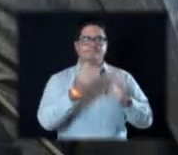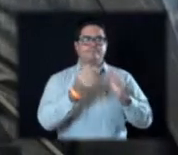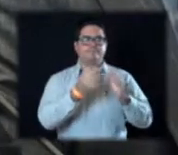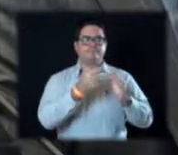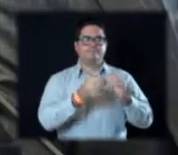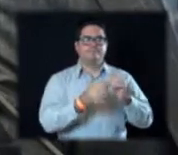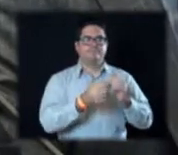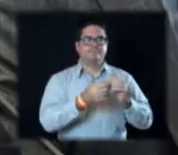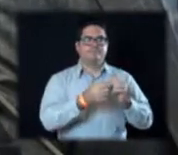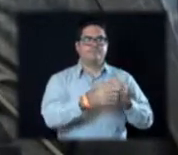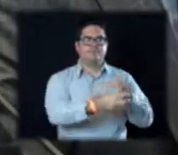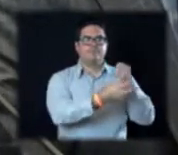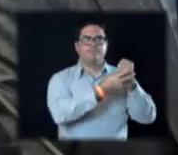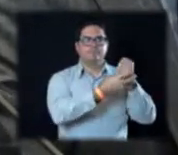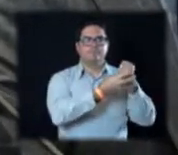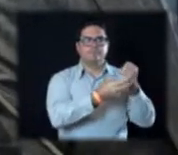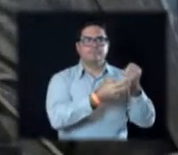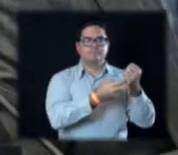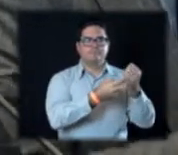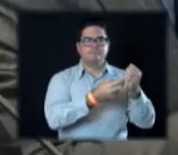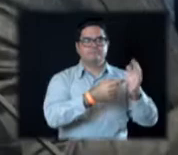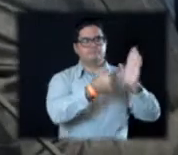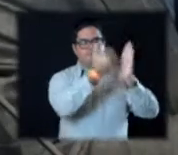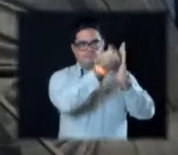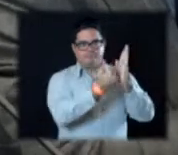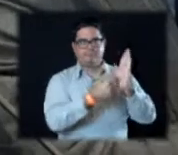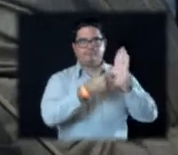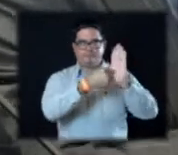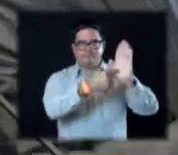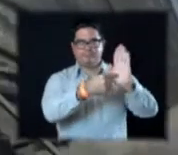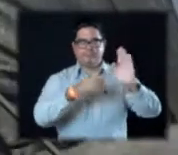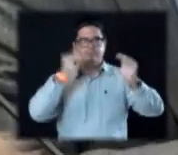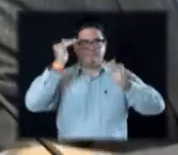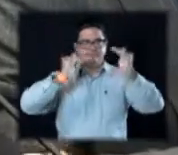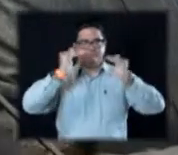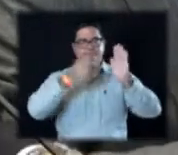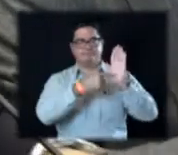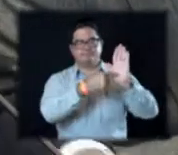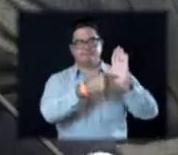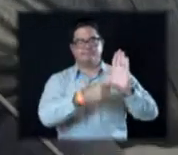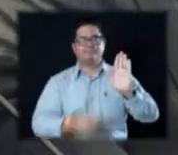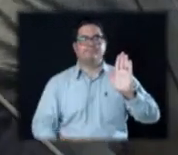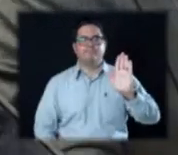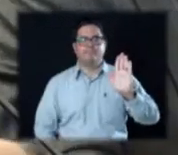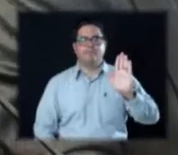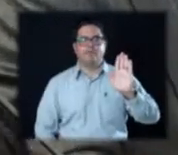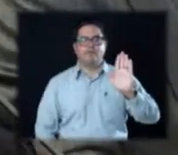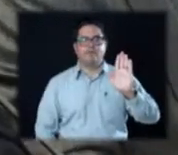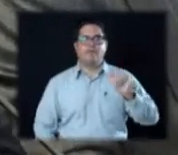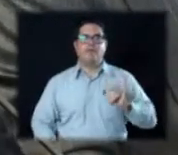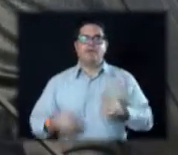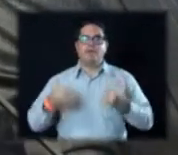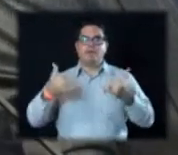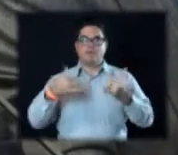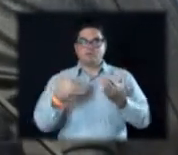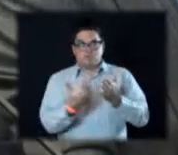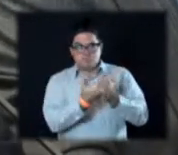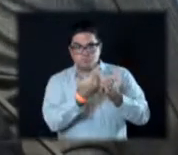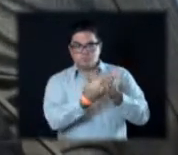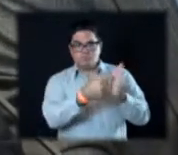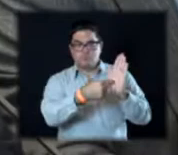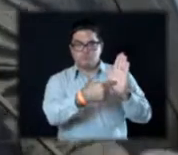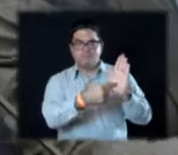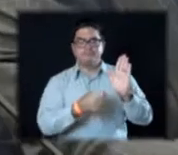los balances y compartimos esta presentación con la Junta. A través de esta reunión nos haremos referencia